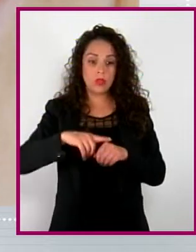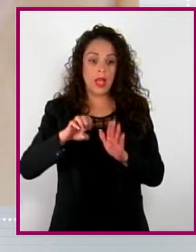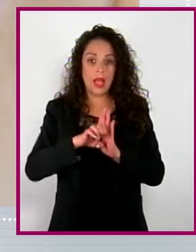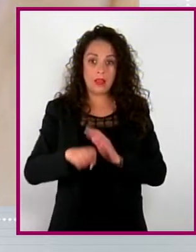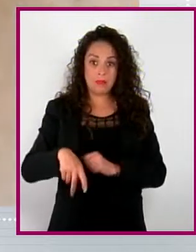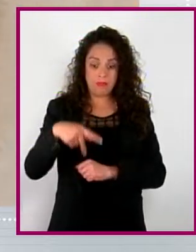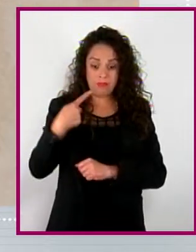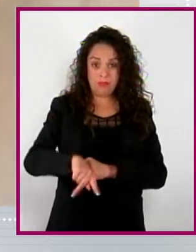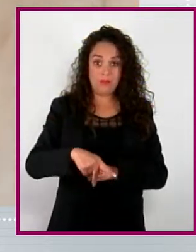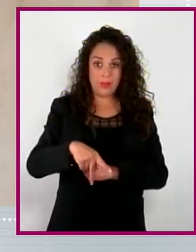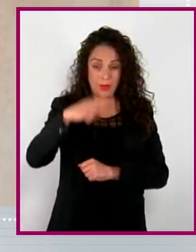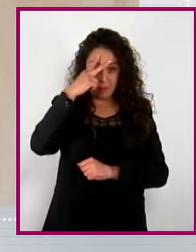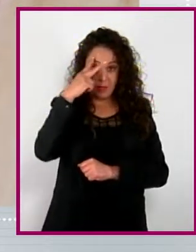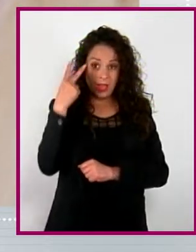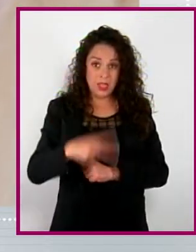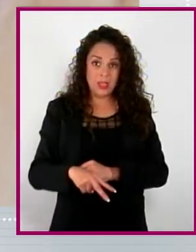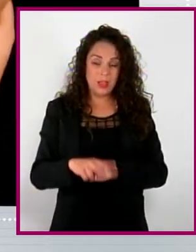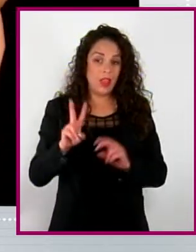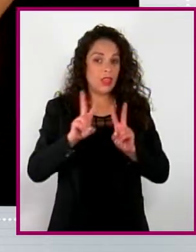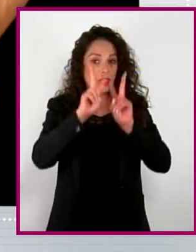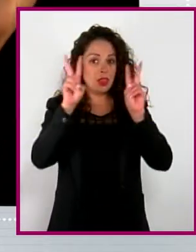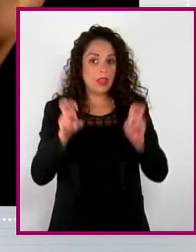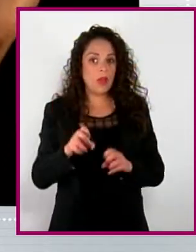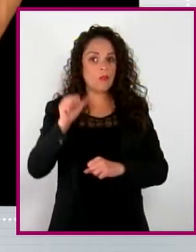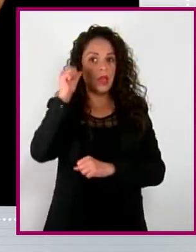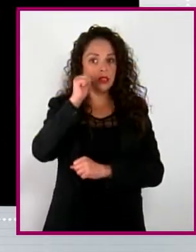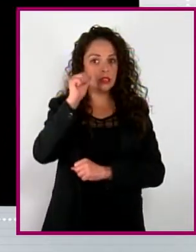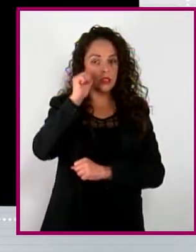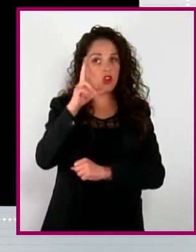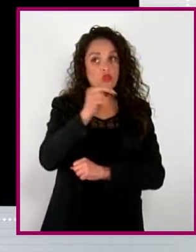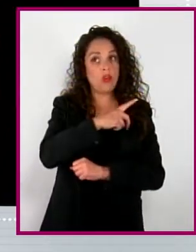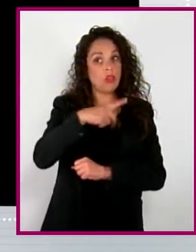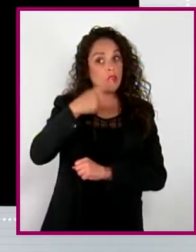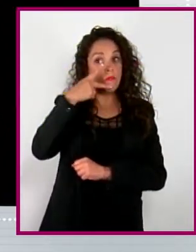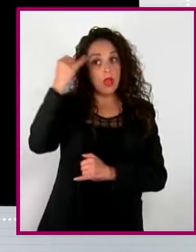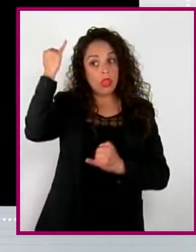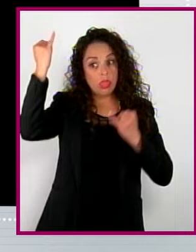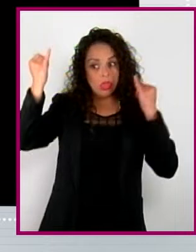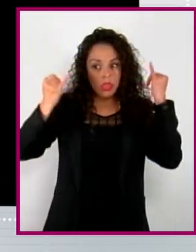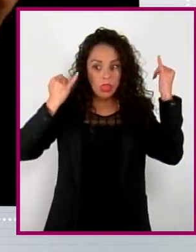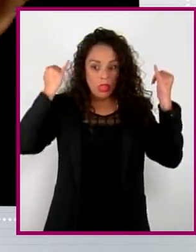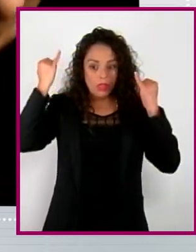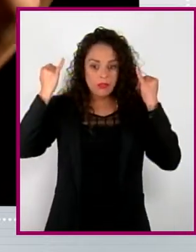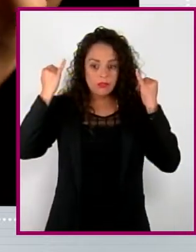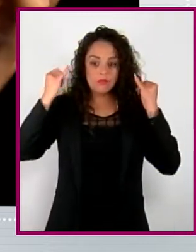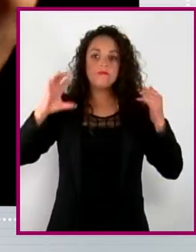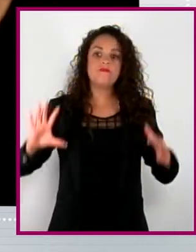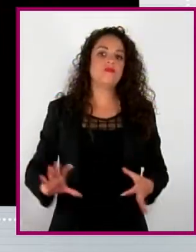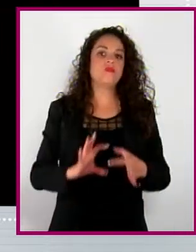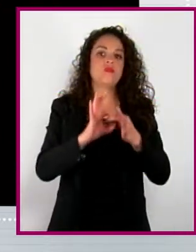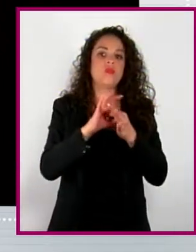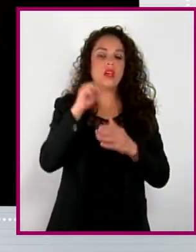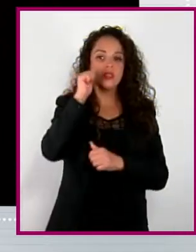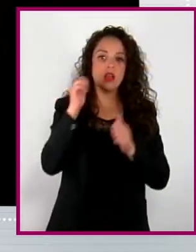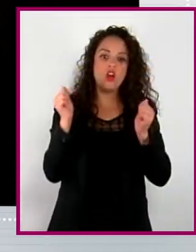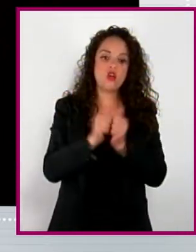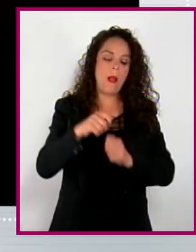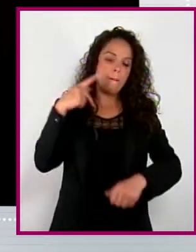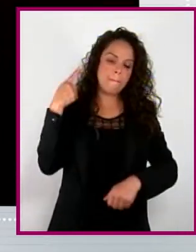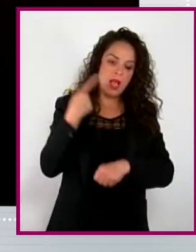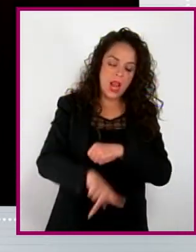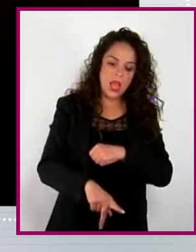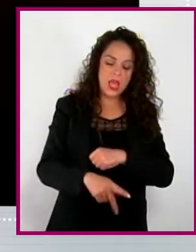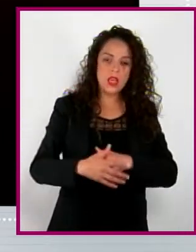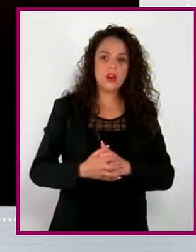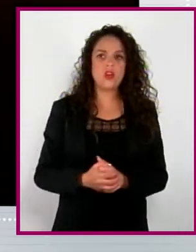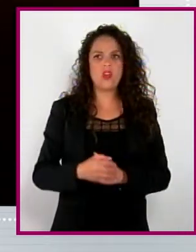nuestra ha sido un tema tabú y se ha asociado al peligro, se piensa